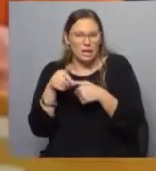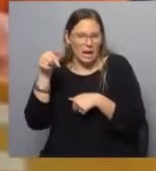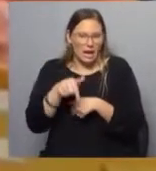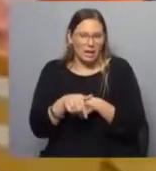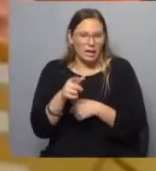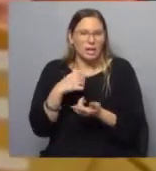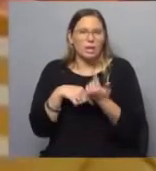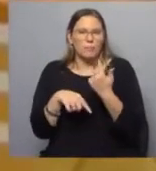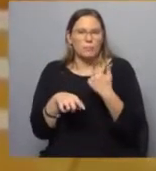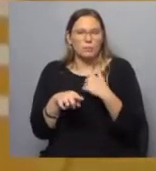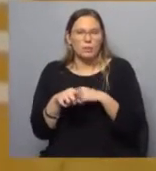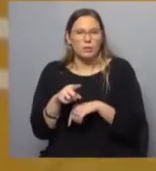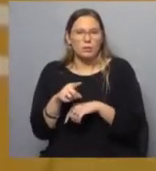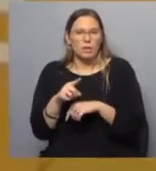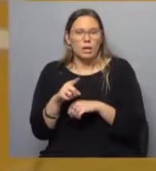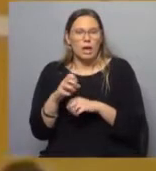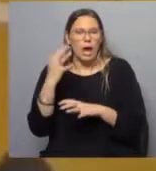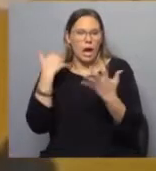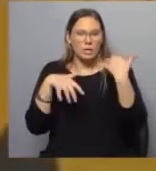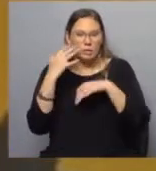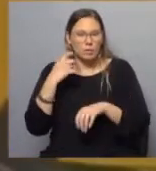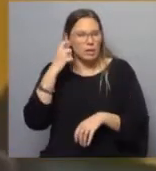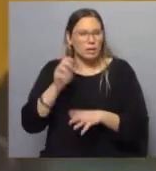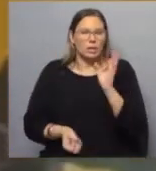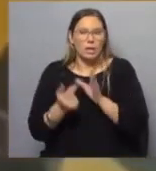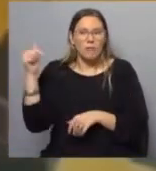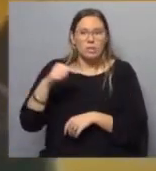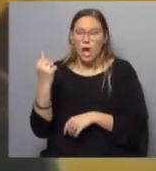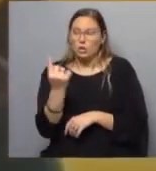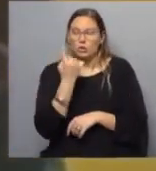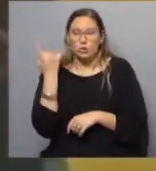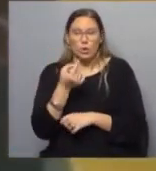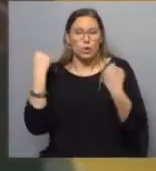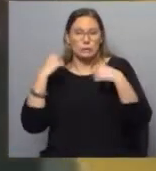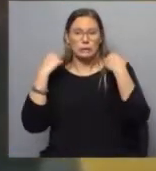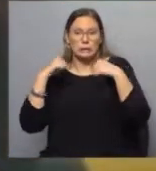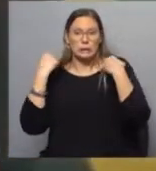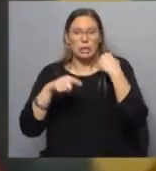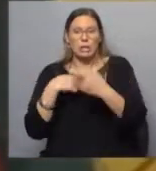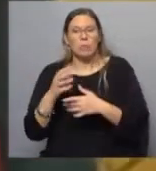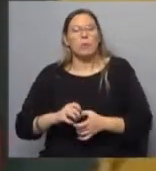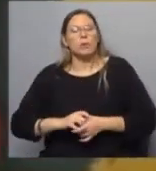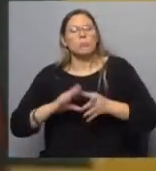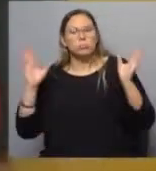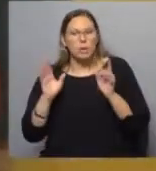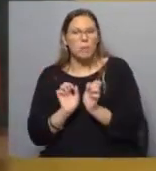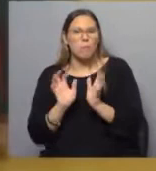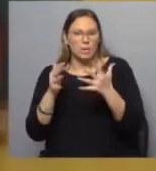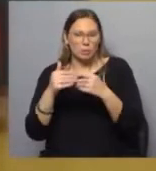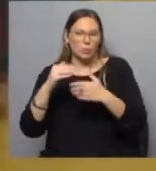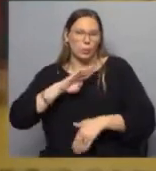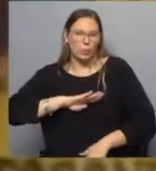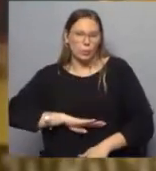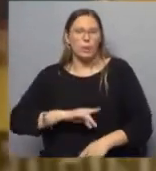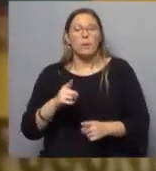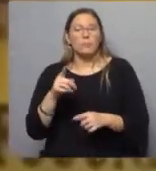entonces... me inventé los animales y venía a entrenar solo hasta que se empezó a liberar lo del tema de la pandemia, ¿no? ¿Y de